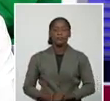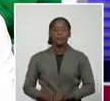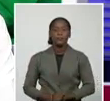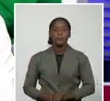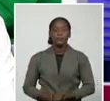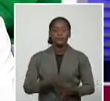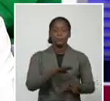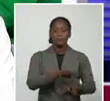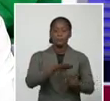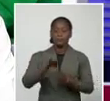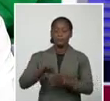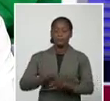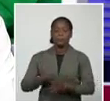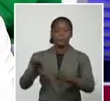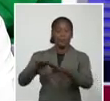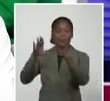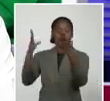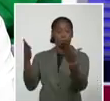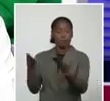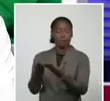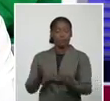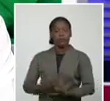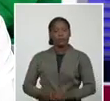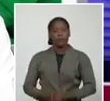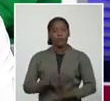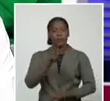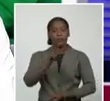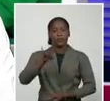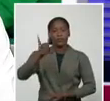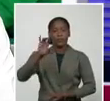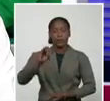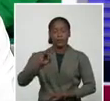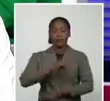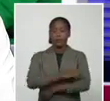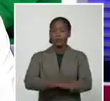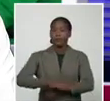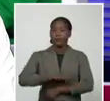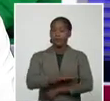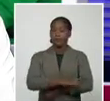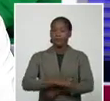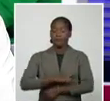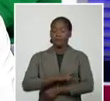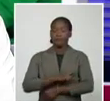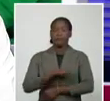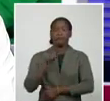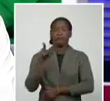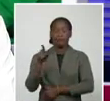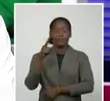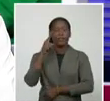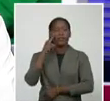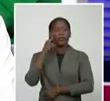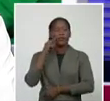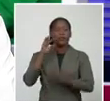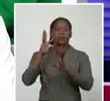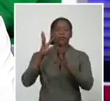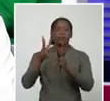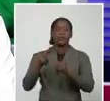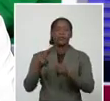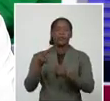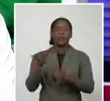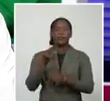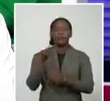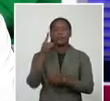29 territorios, ya esta cifra está, no sé